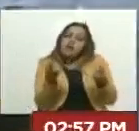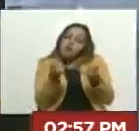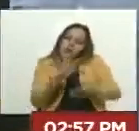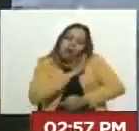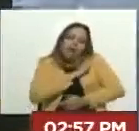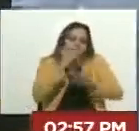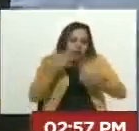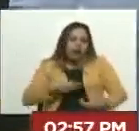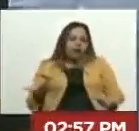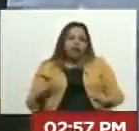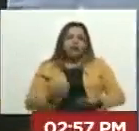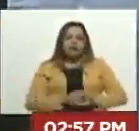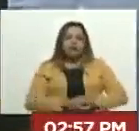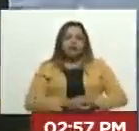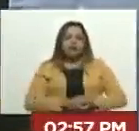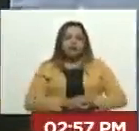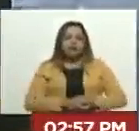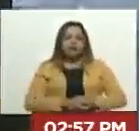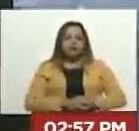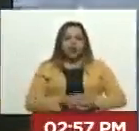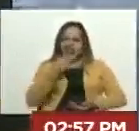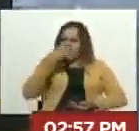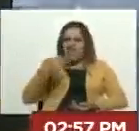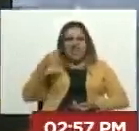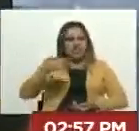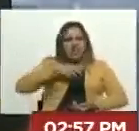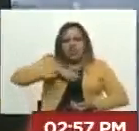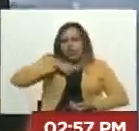particulares. En verdad eso da asco.